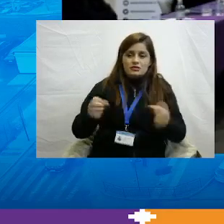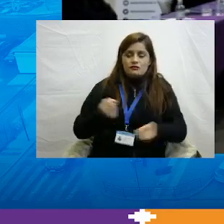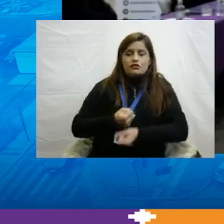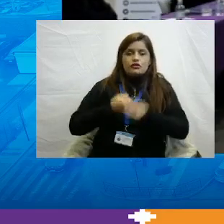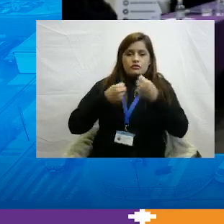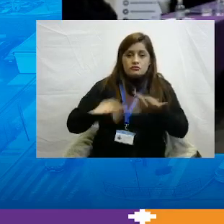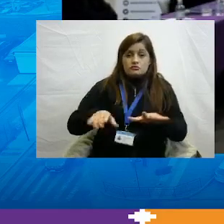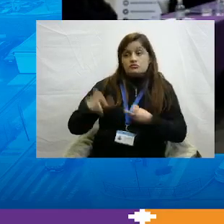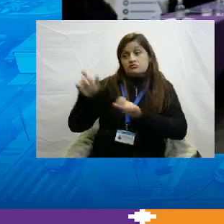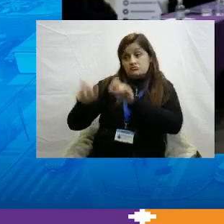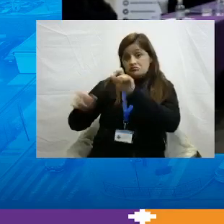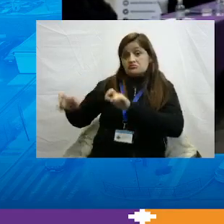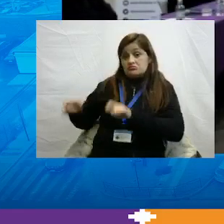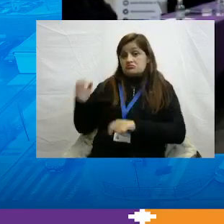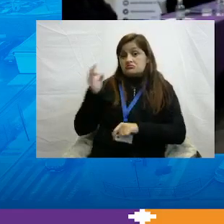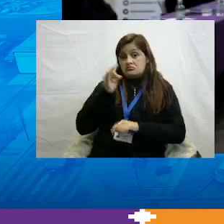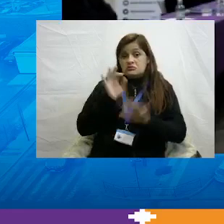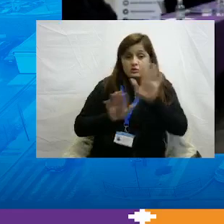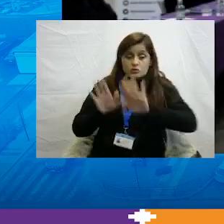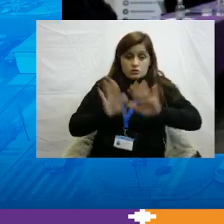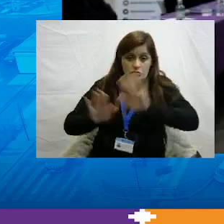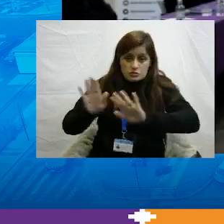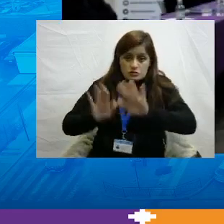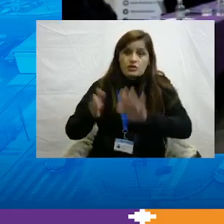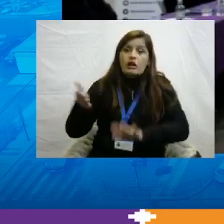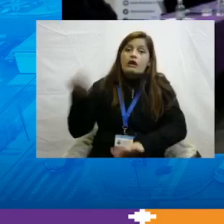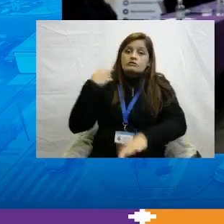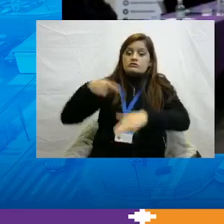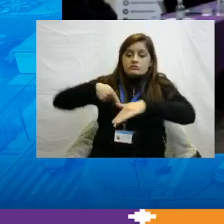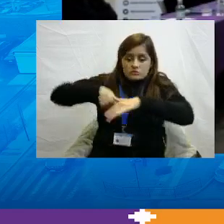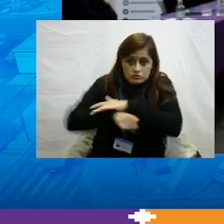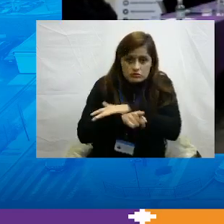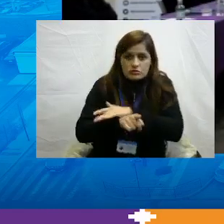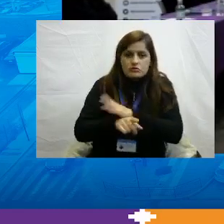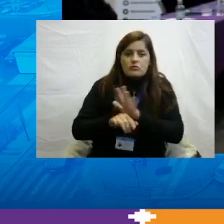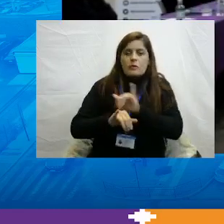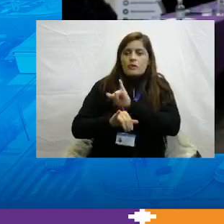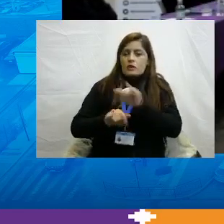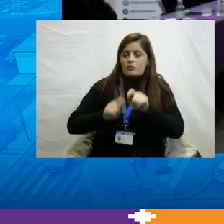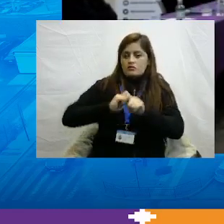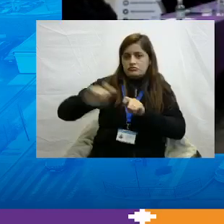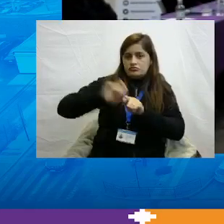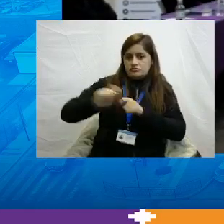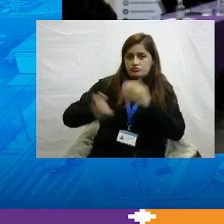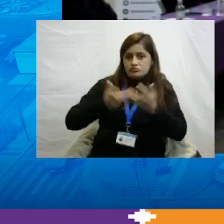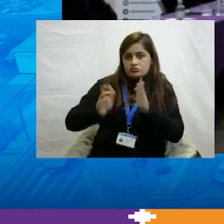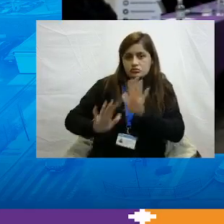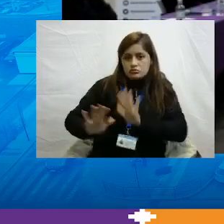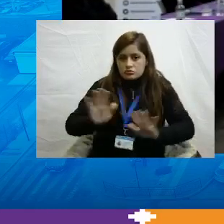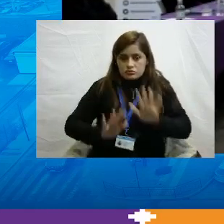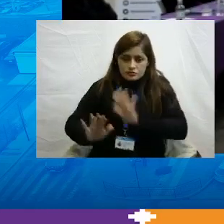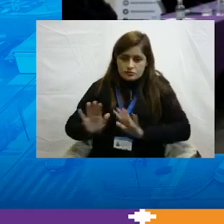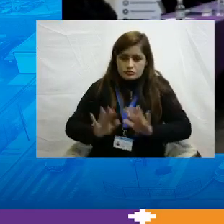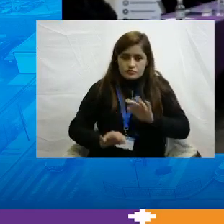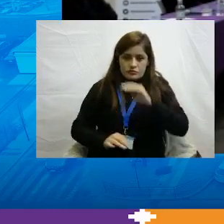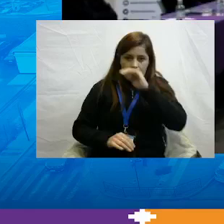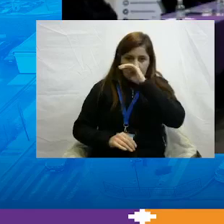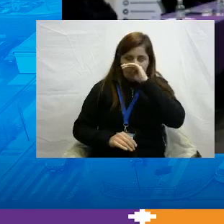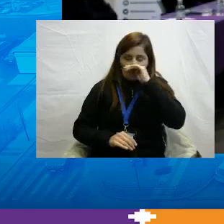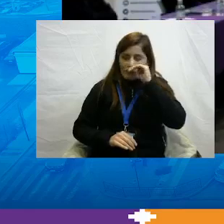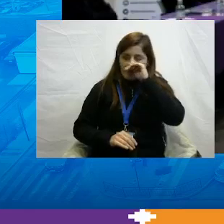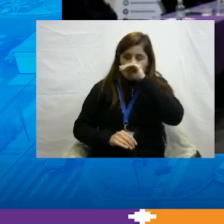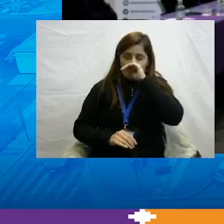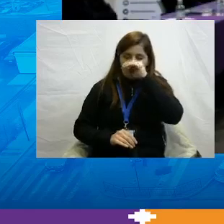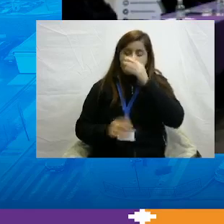Incluso los vecinos de alguna manera lo tenían que cuidar, porque se había metido gente y corría el riesgo que se quemara, que lo vandalizaran. Pero que explique